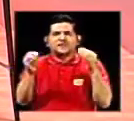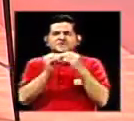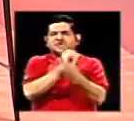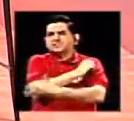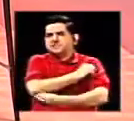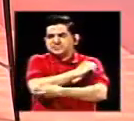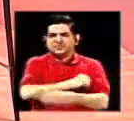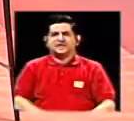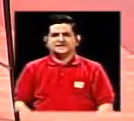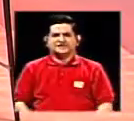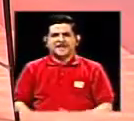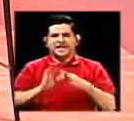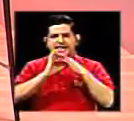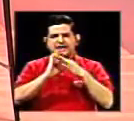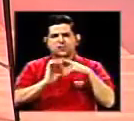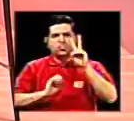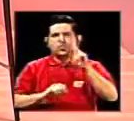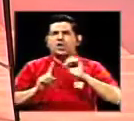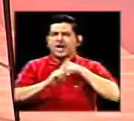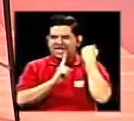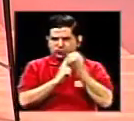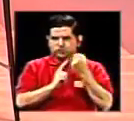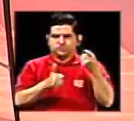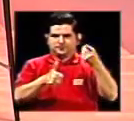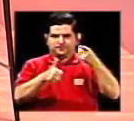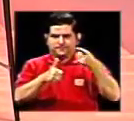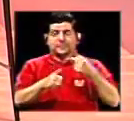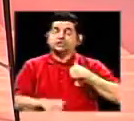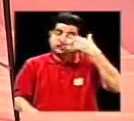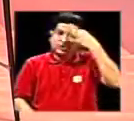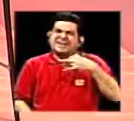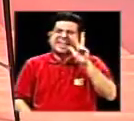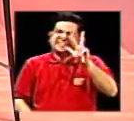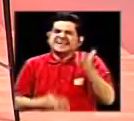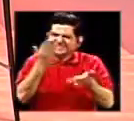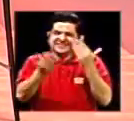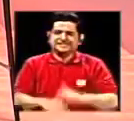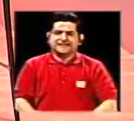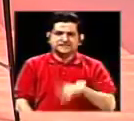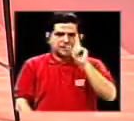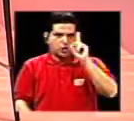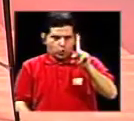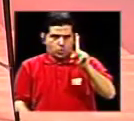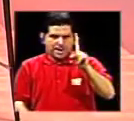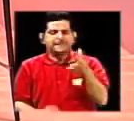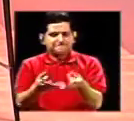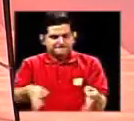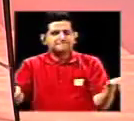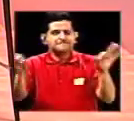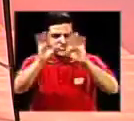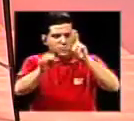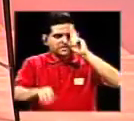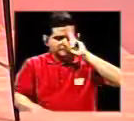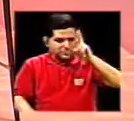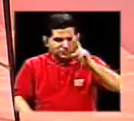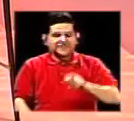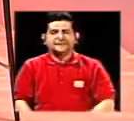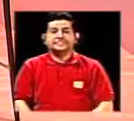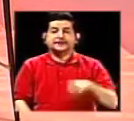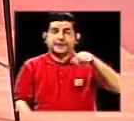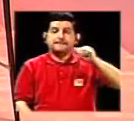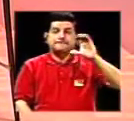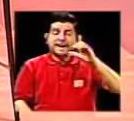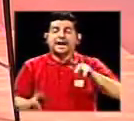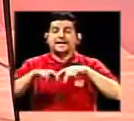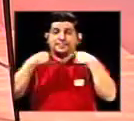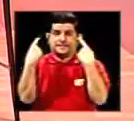pobres? Están ligadas a dos situaciones. Yo creo que la primera situación, bueno, yo diría tres. Una dijiste, que es importante reconocer, que si bien el PAC es un